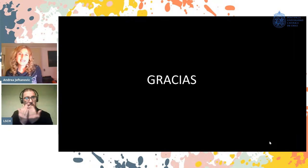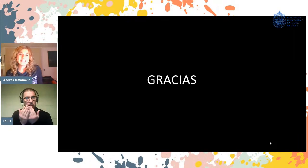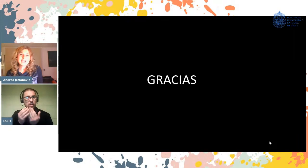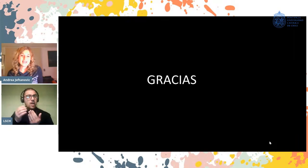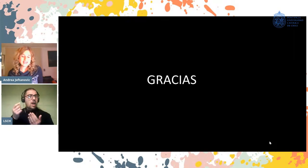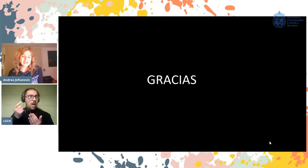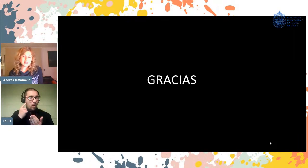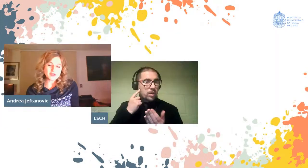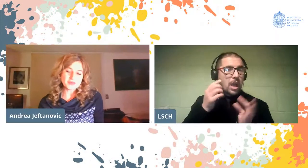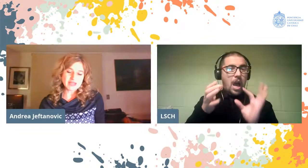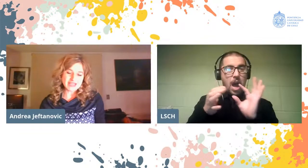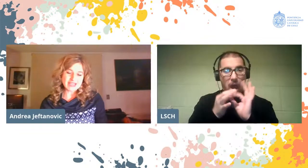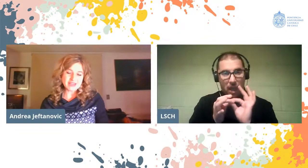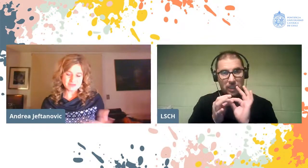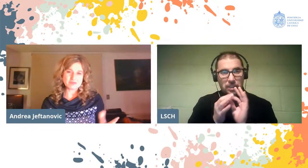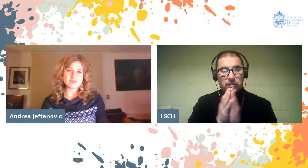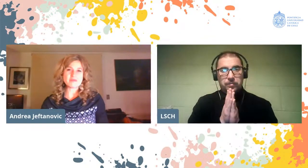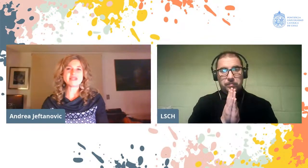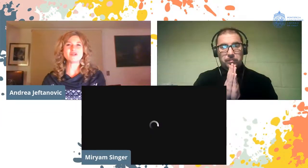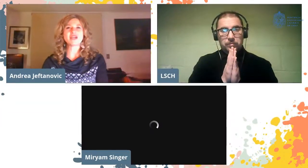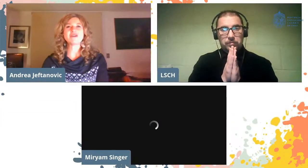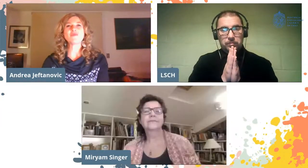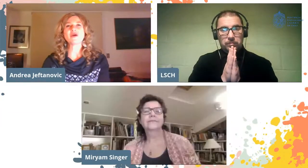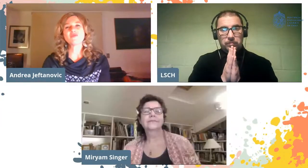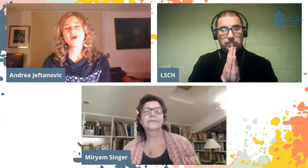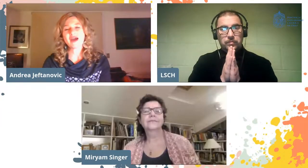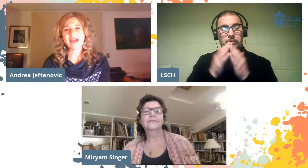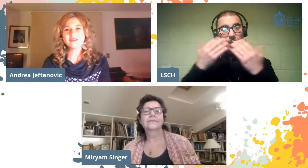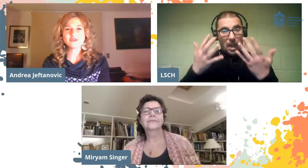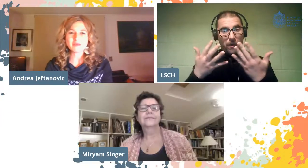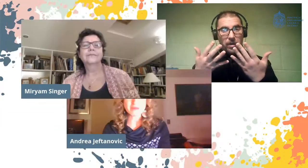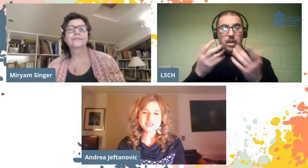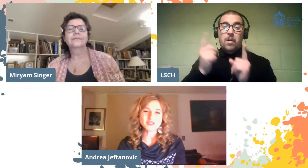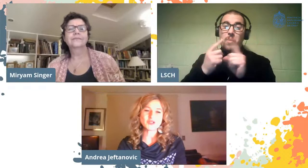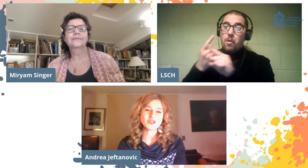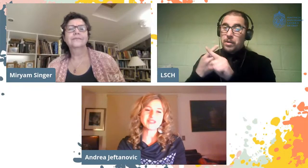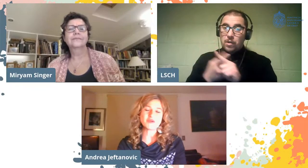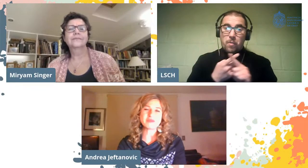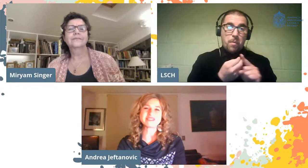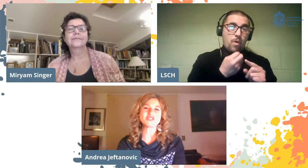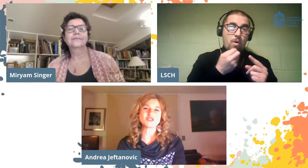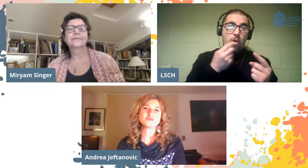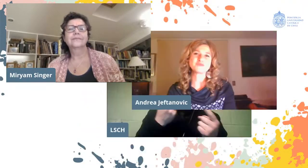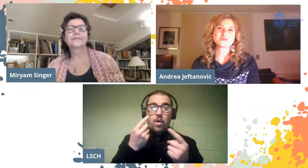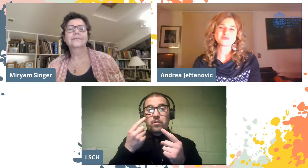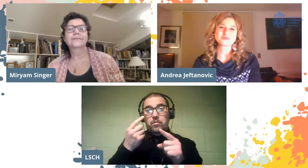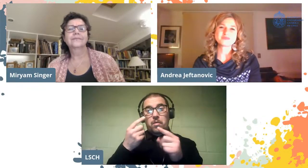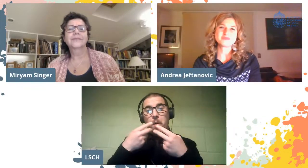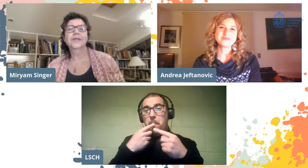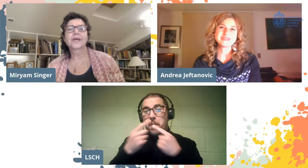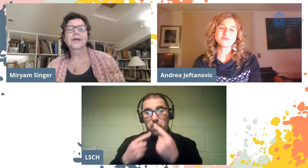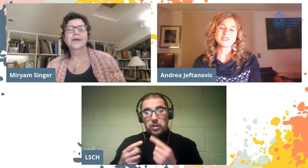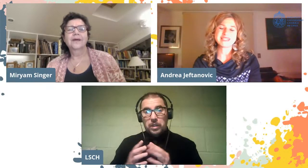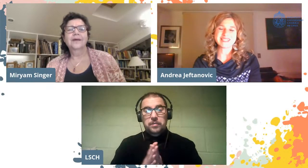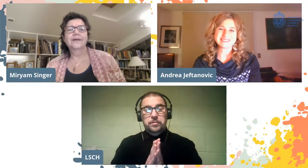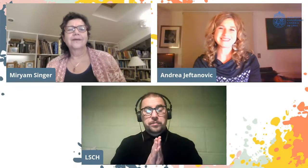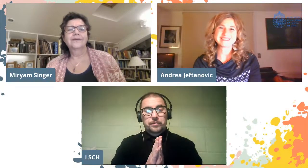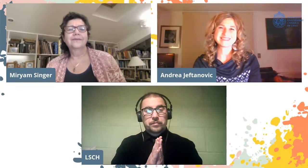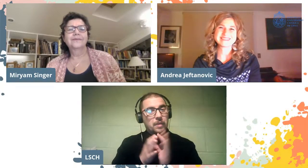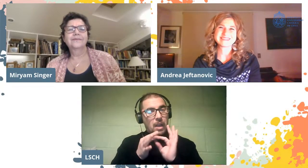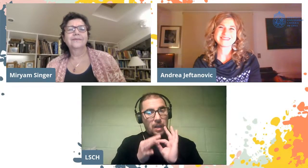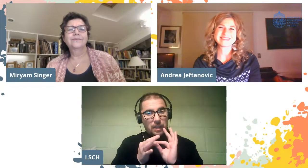escucha. Y me imagino que ahora podemos abrir un espacio de conversación.